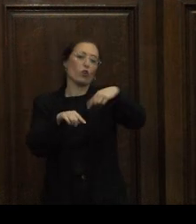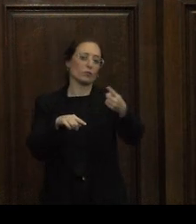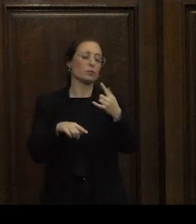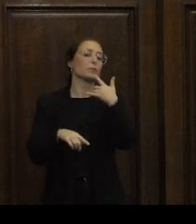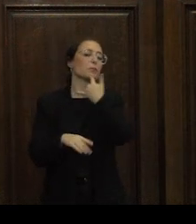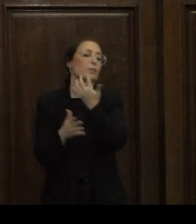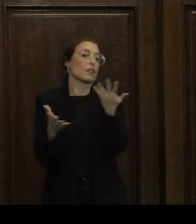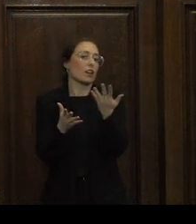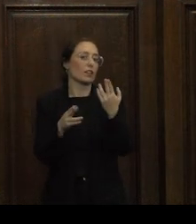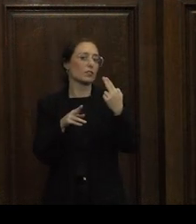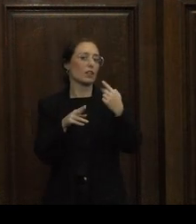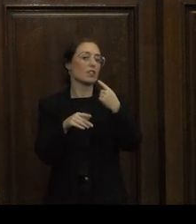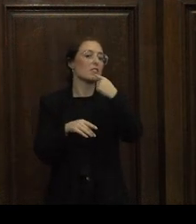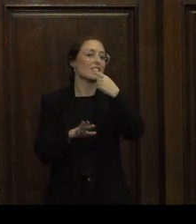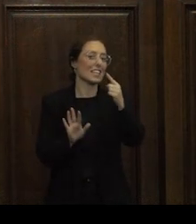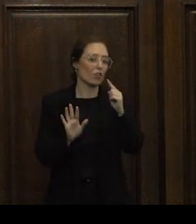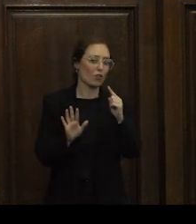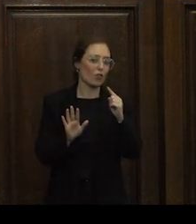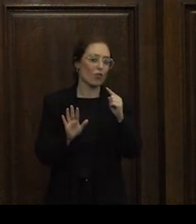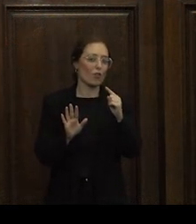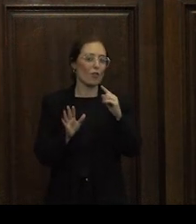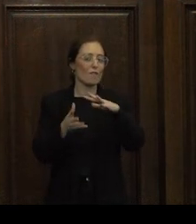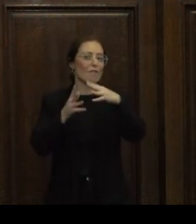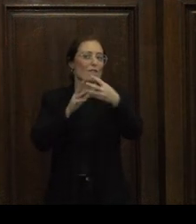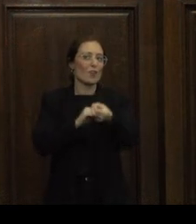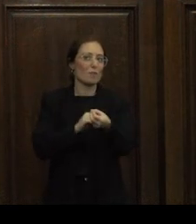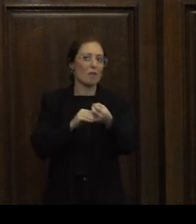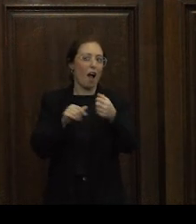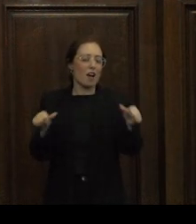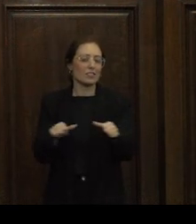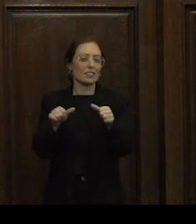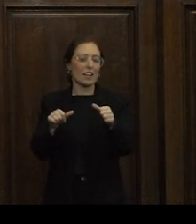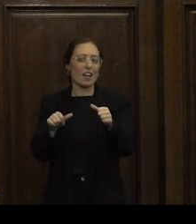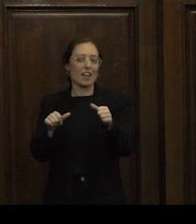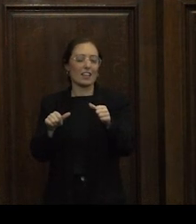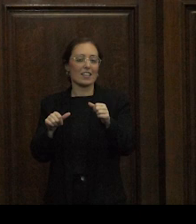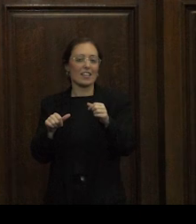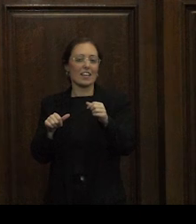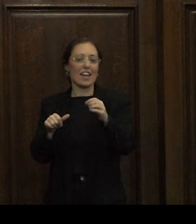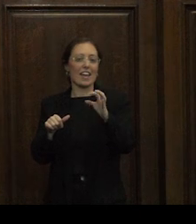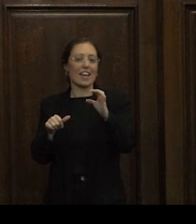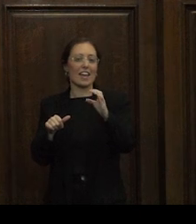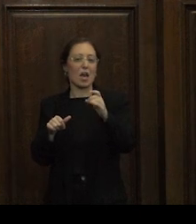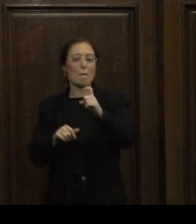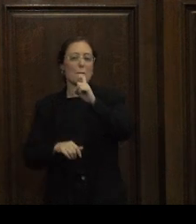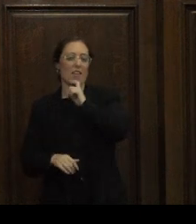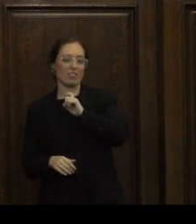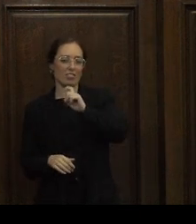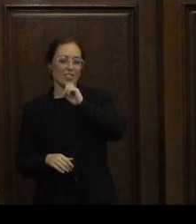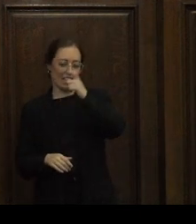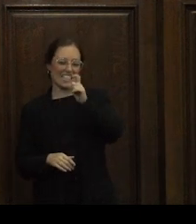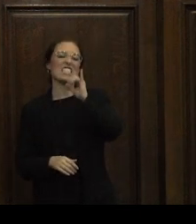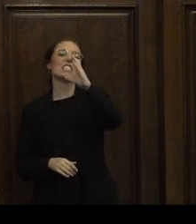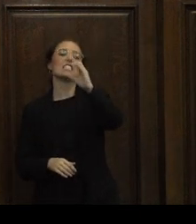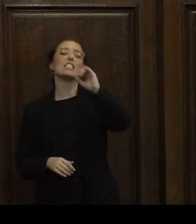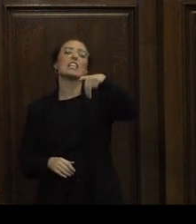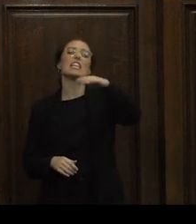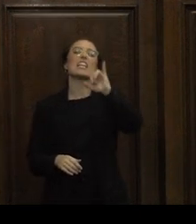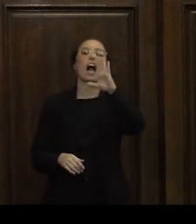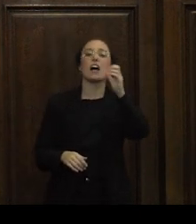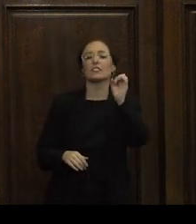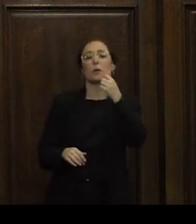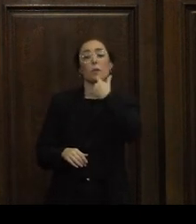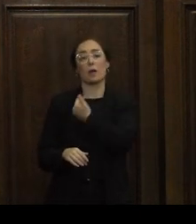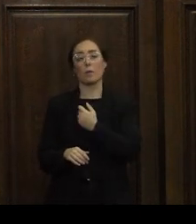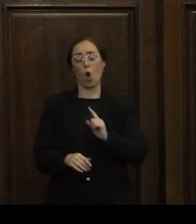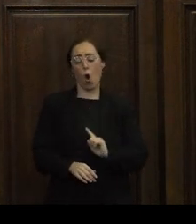sino esto que estoy llamando aquí estrategias cínicas, ¿no? Es muy frecuente que estos personajes